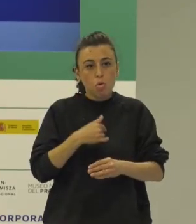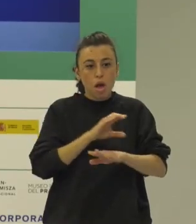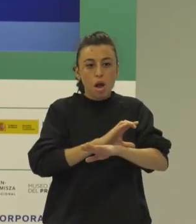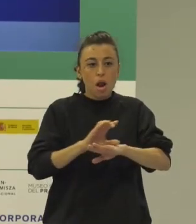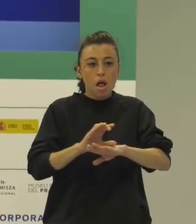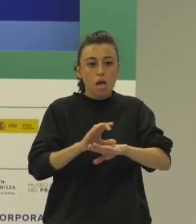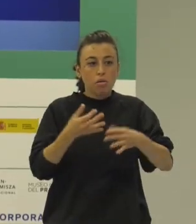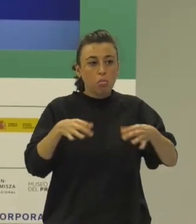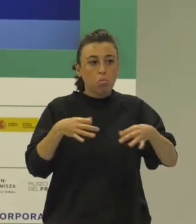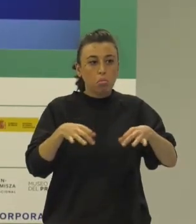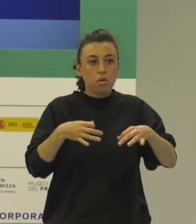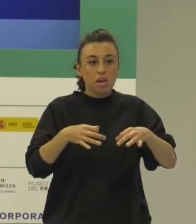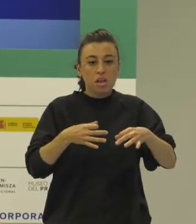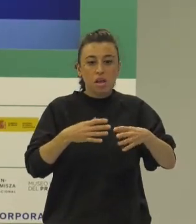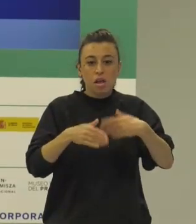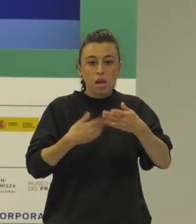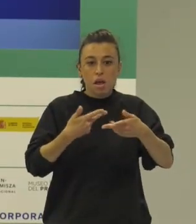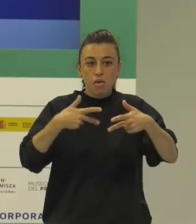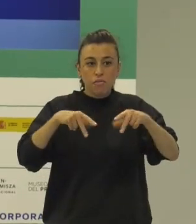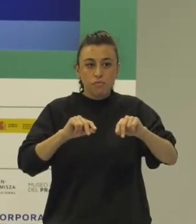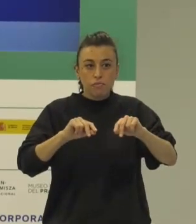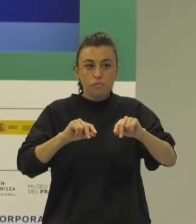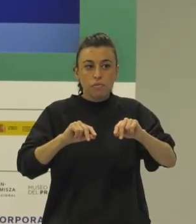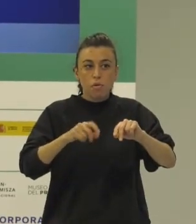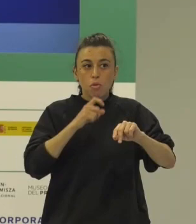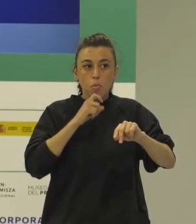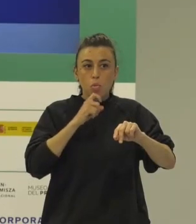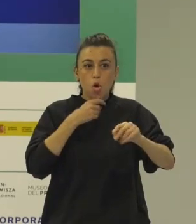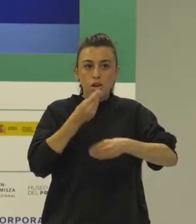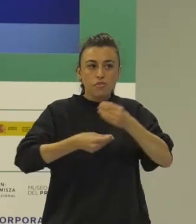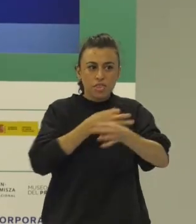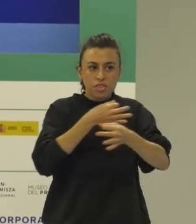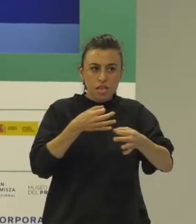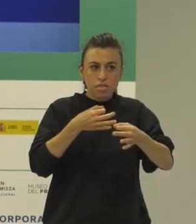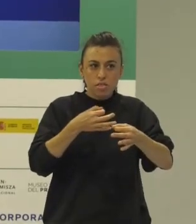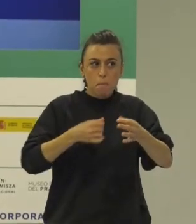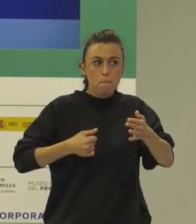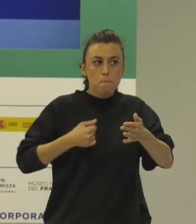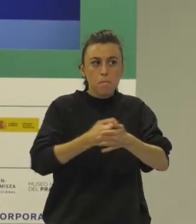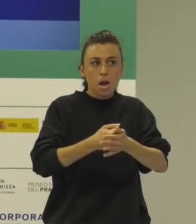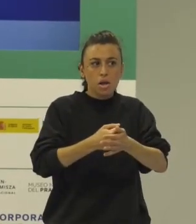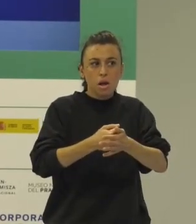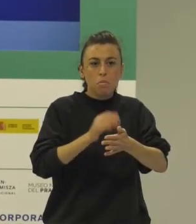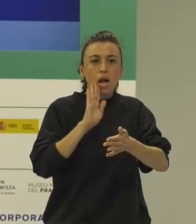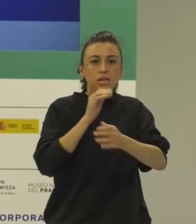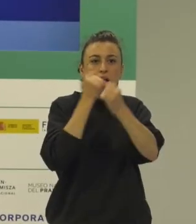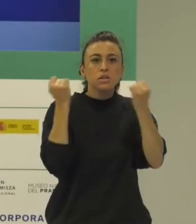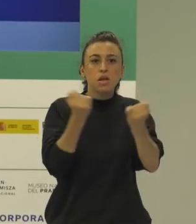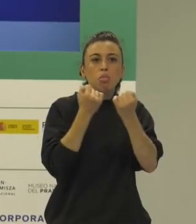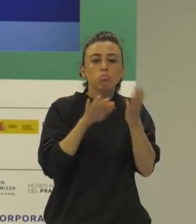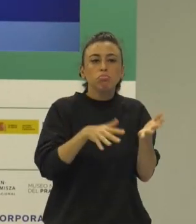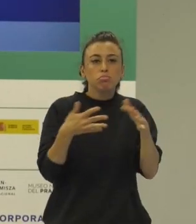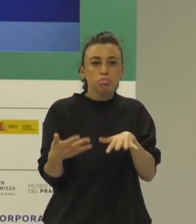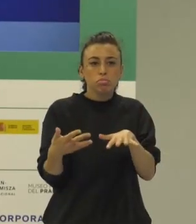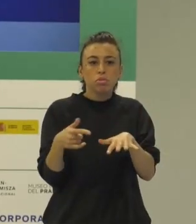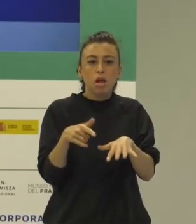y que termina siendo el más eficiente y el más eficaz para hacer estas acciones. No tiene